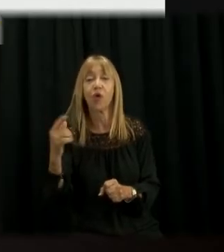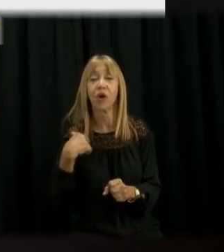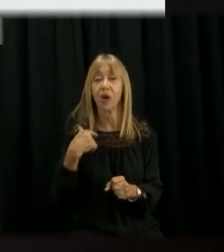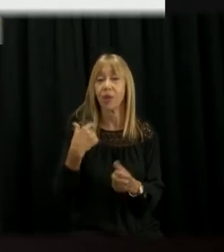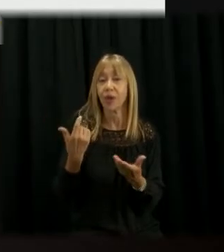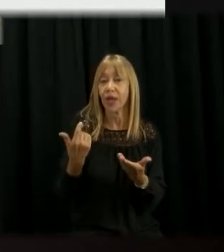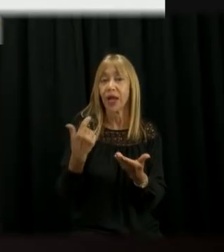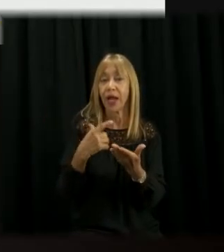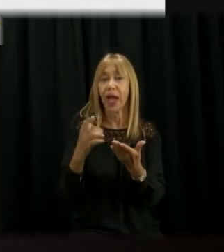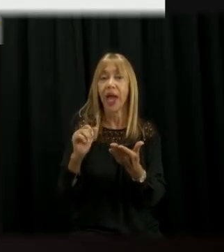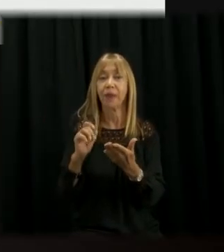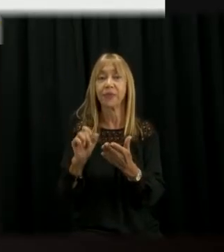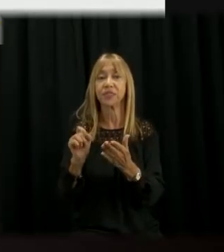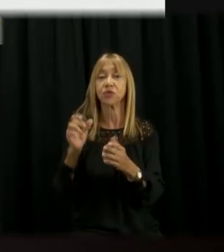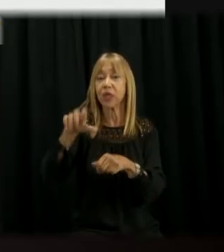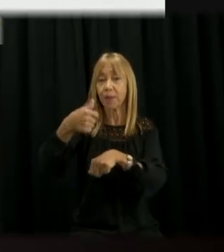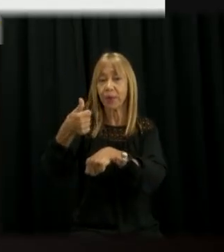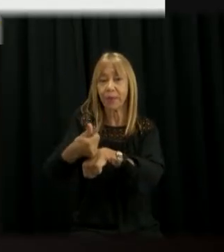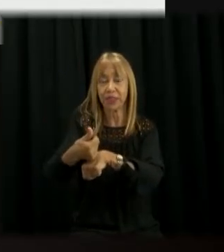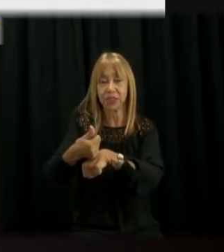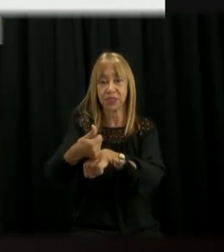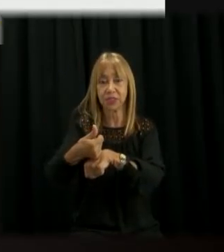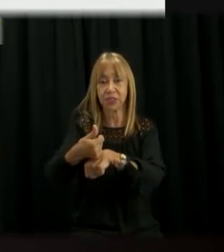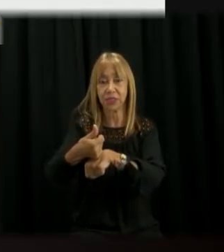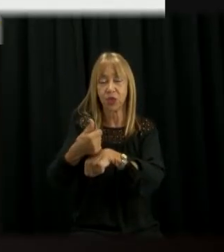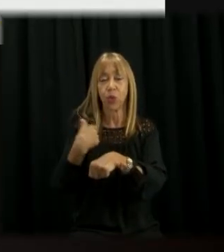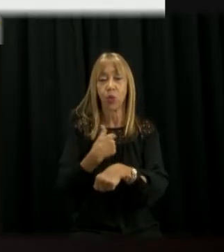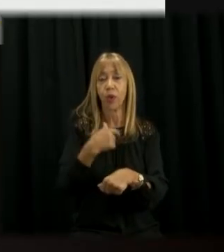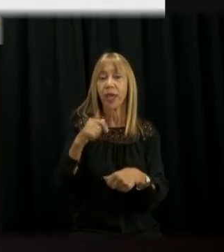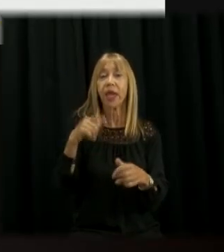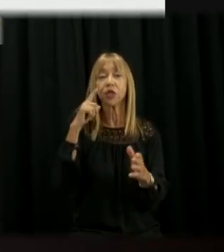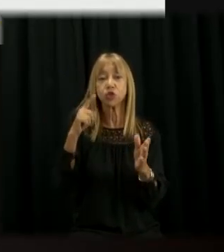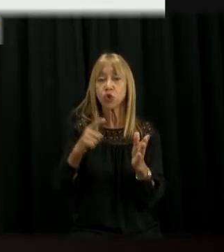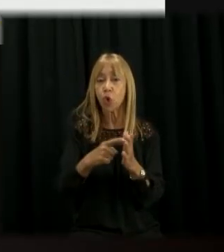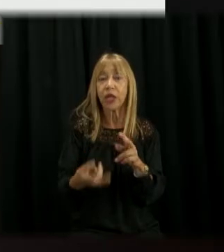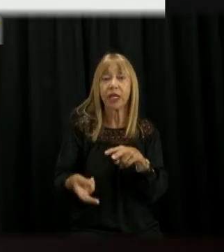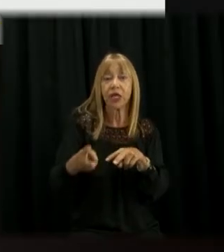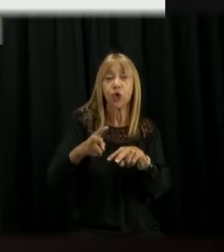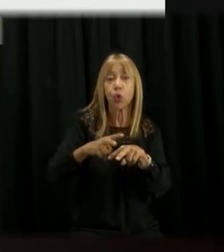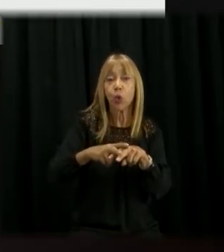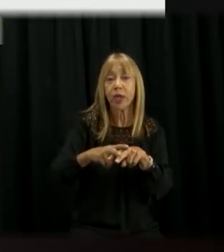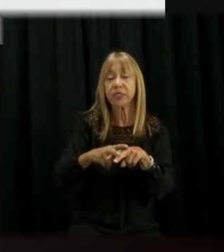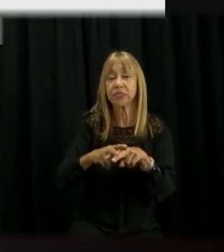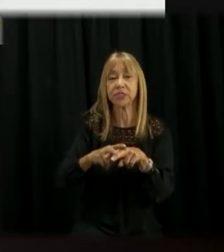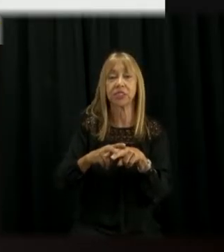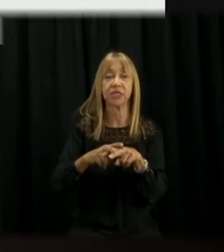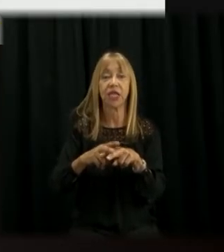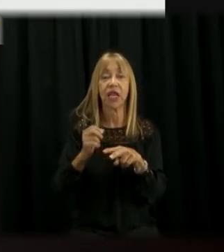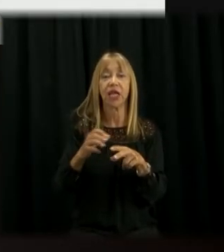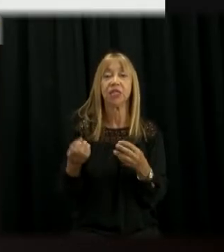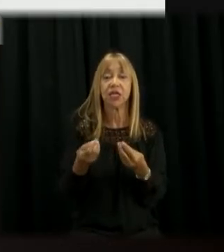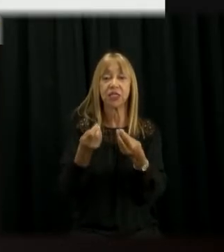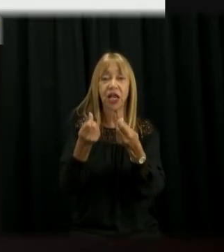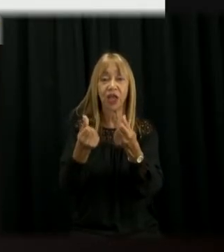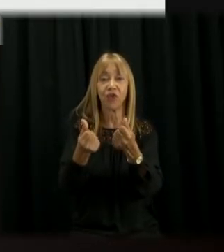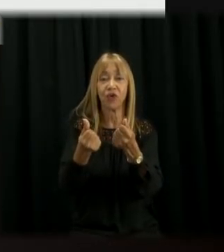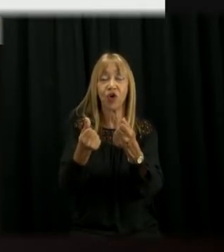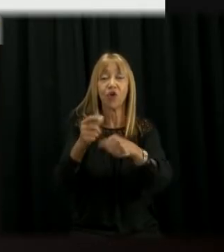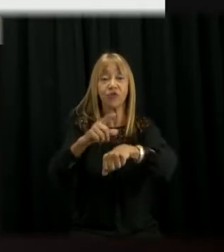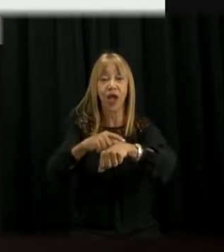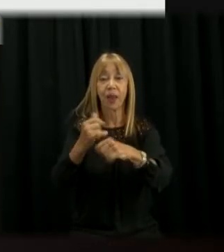cuando GASP 24 fue implementado, podemos notar un aumento